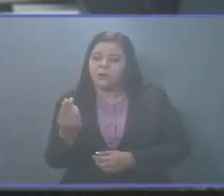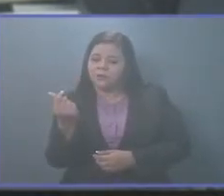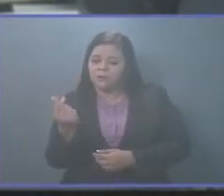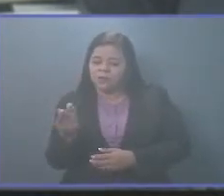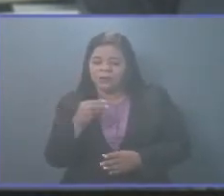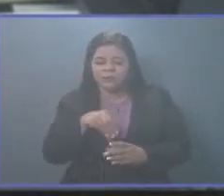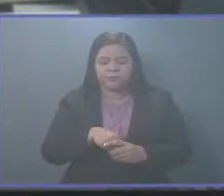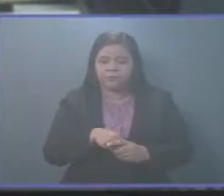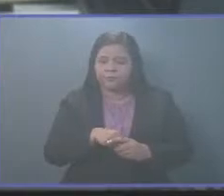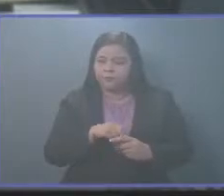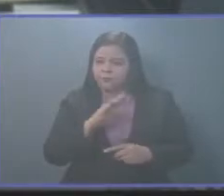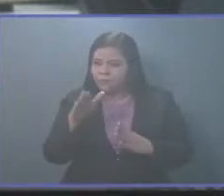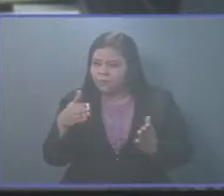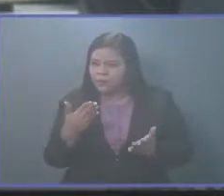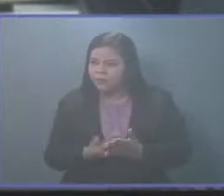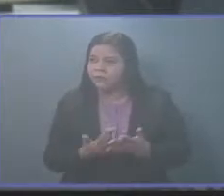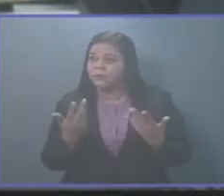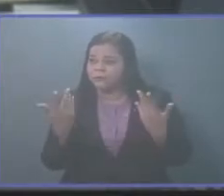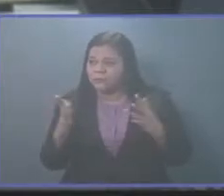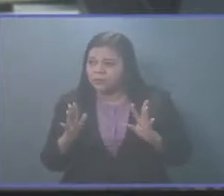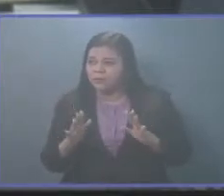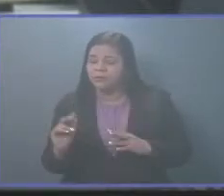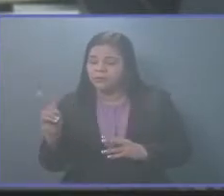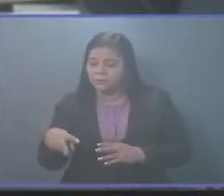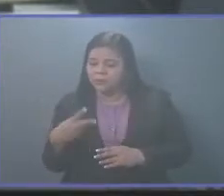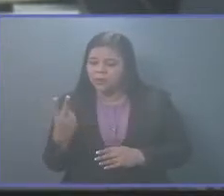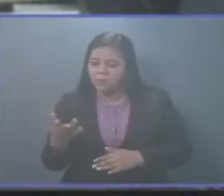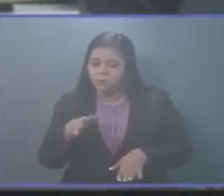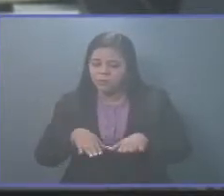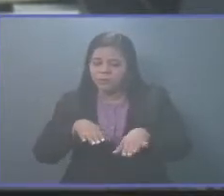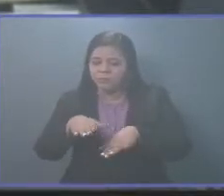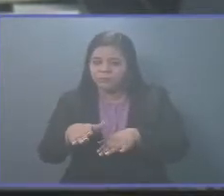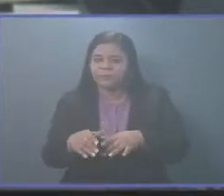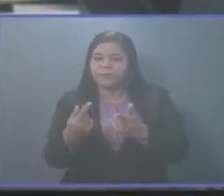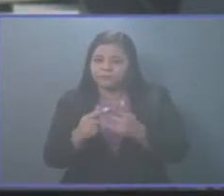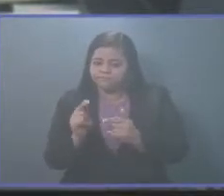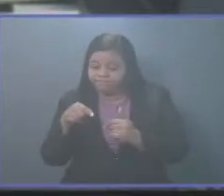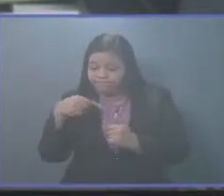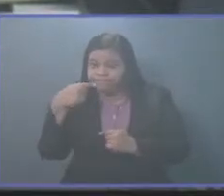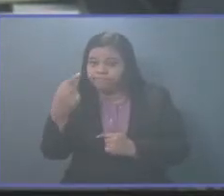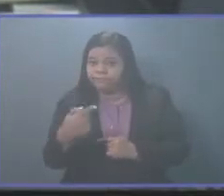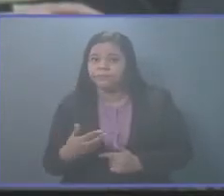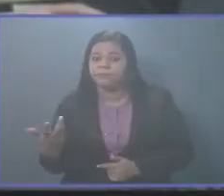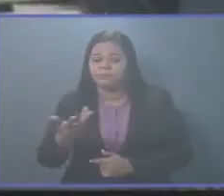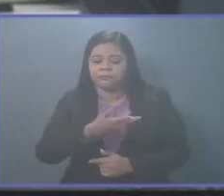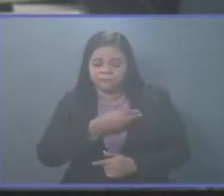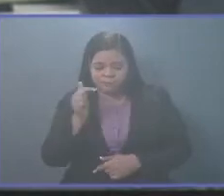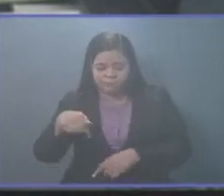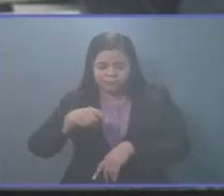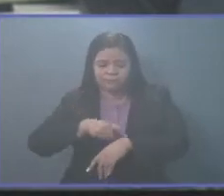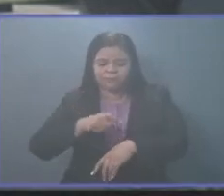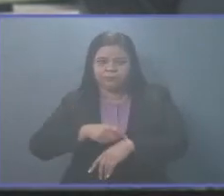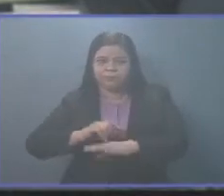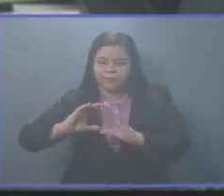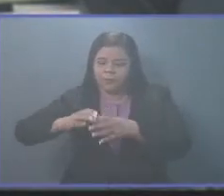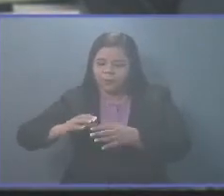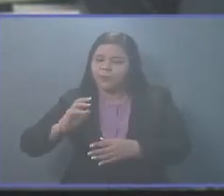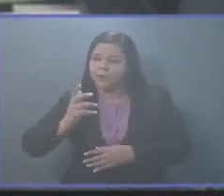destinaron al Ministerio de Salud, que es, digamos, la segunda etapa o la etapa siguiente en la que nos encontramos ahorita como comité